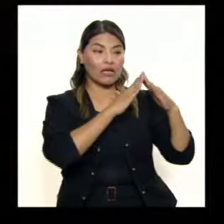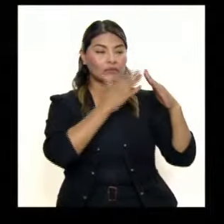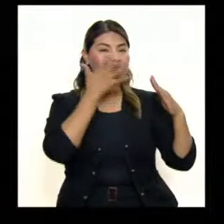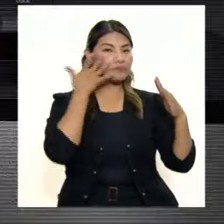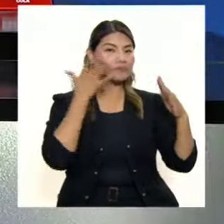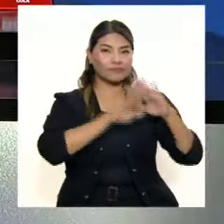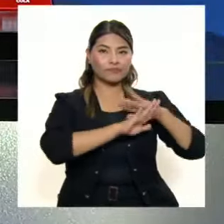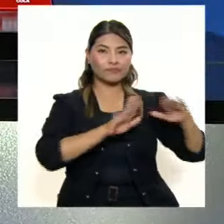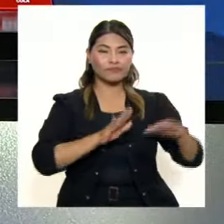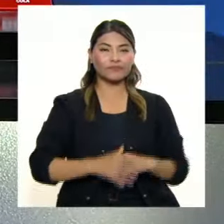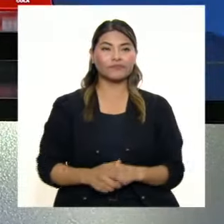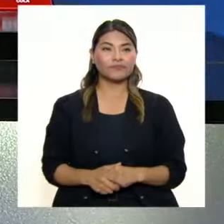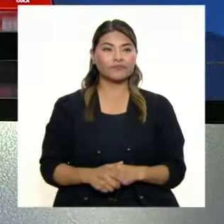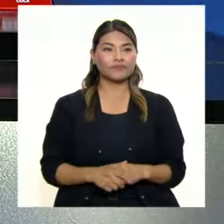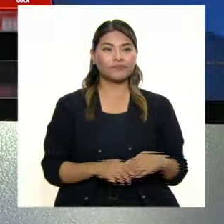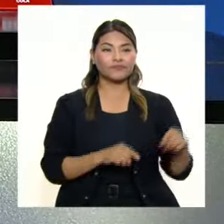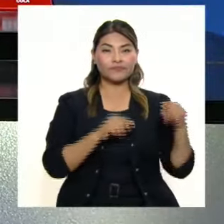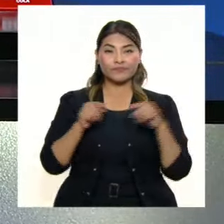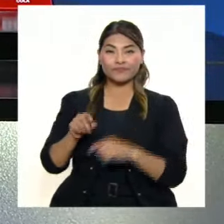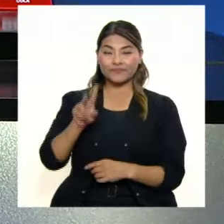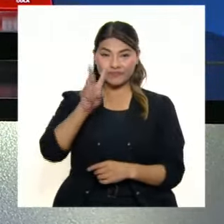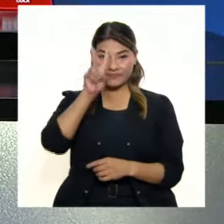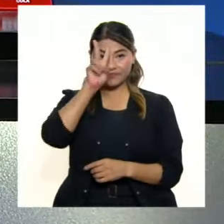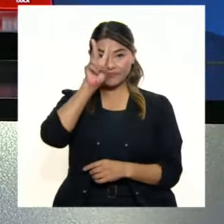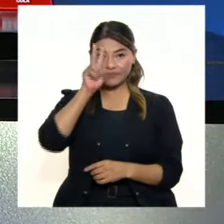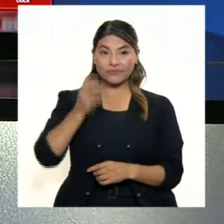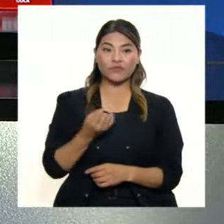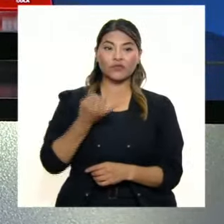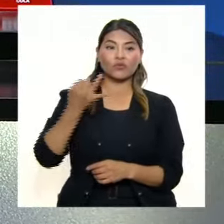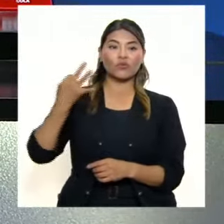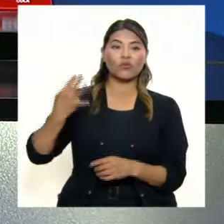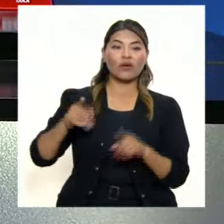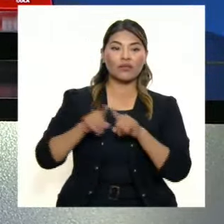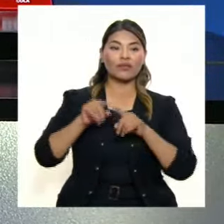Volvemos a nuestro país, más de 600 mil soles será el ahorro que